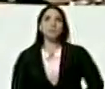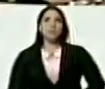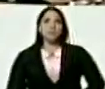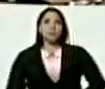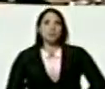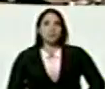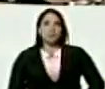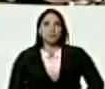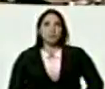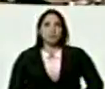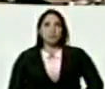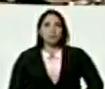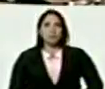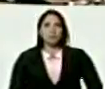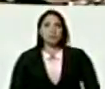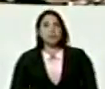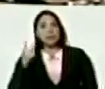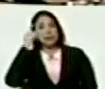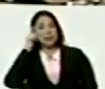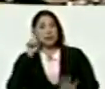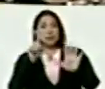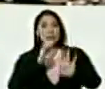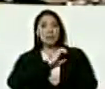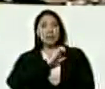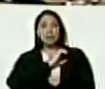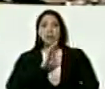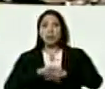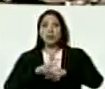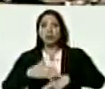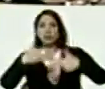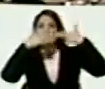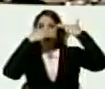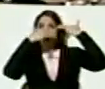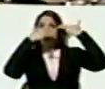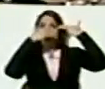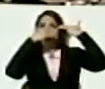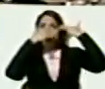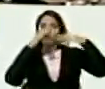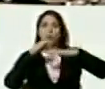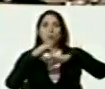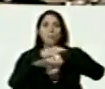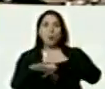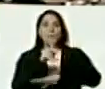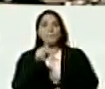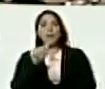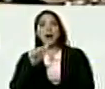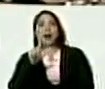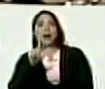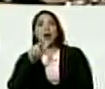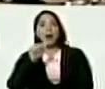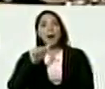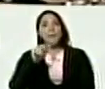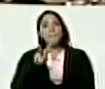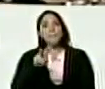que el día 6 de enero ocurrió un secuestro en el municipio Palavecino, en el estado Lara,